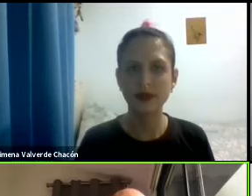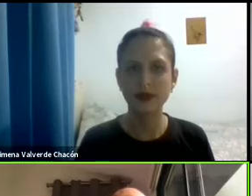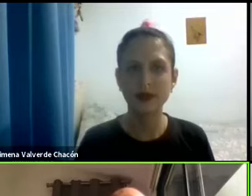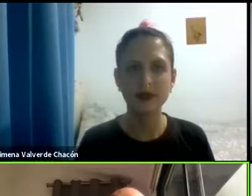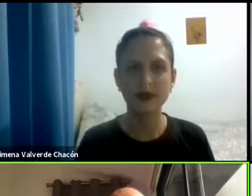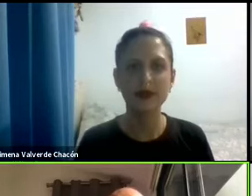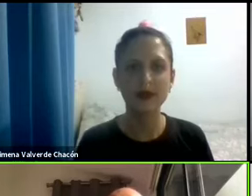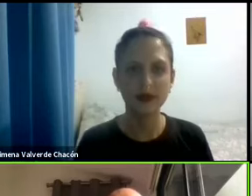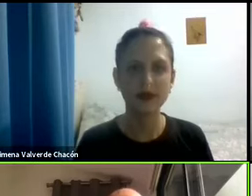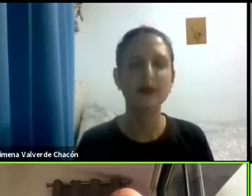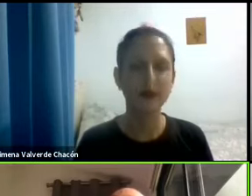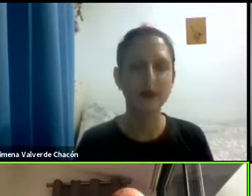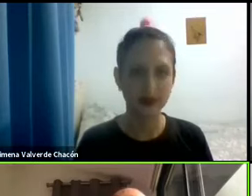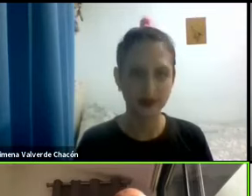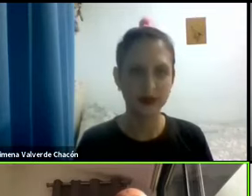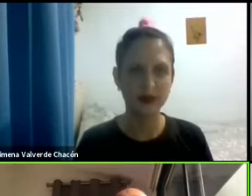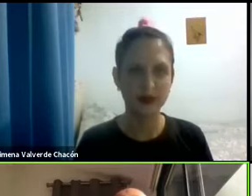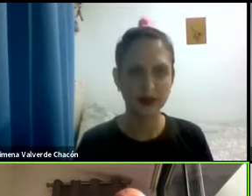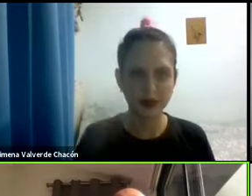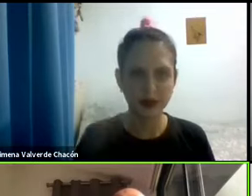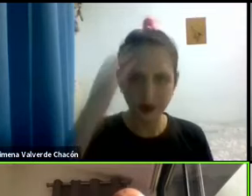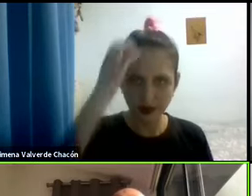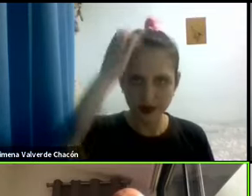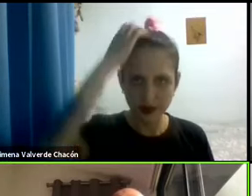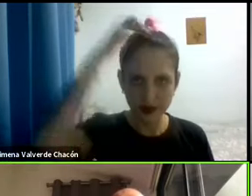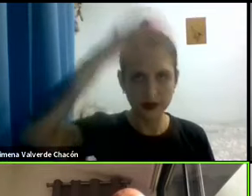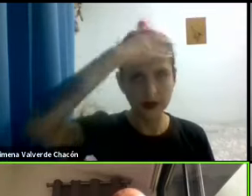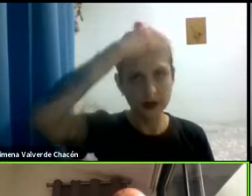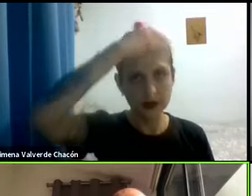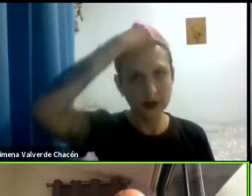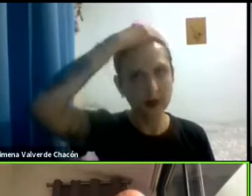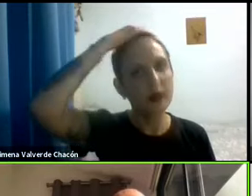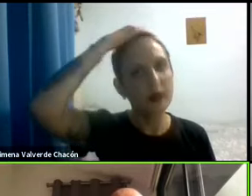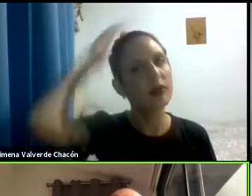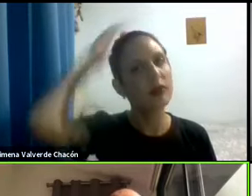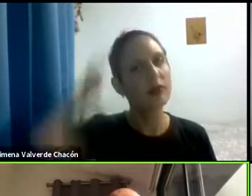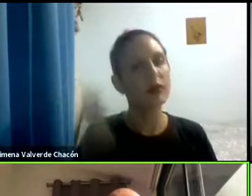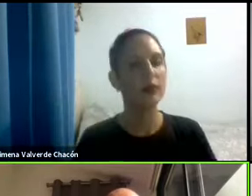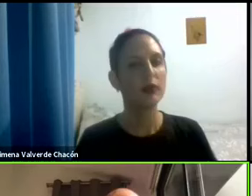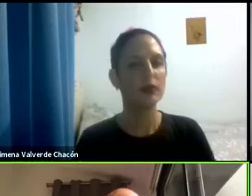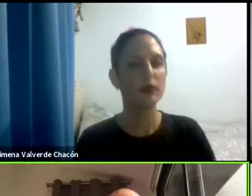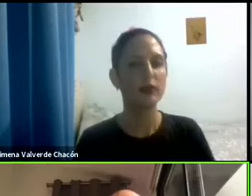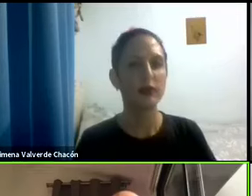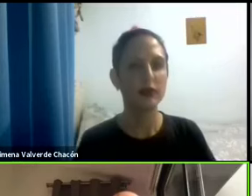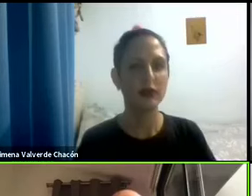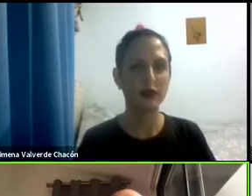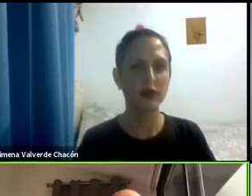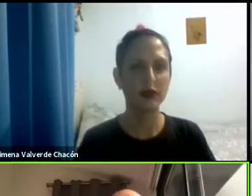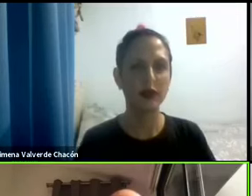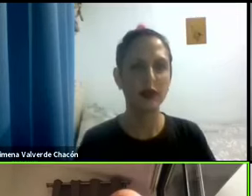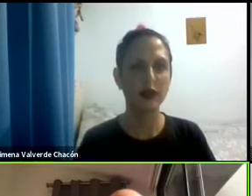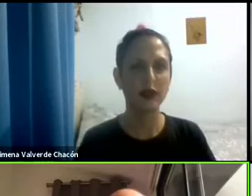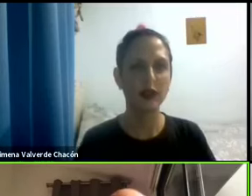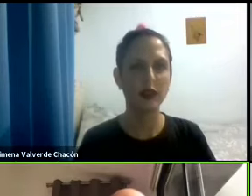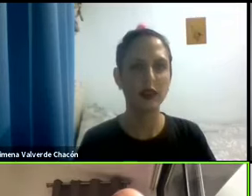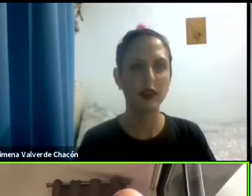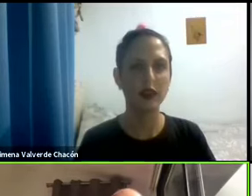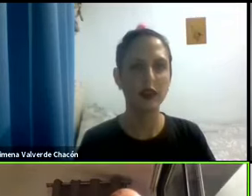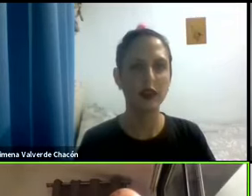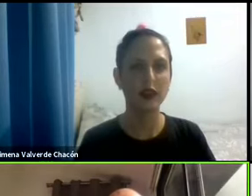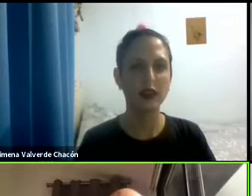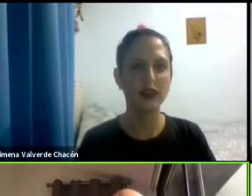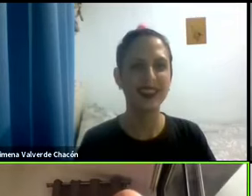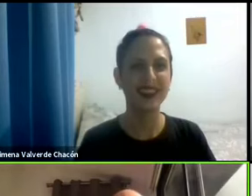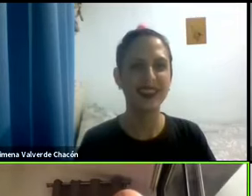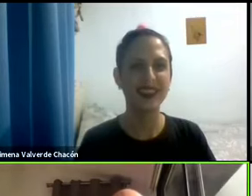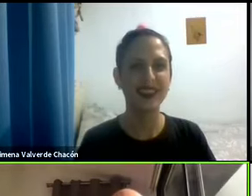de una compañía de danza africana para lo cual está ayudando a su amiga encarnación tiene miedo de que las cosas